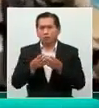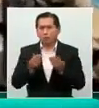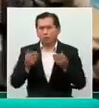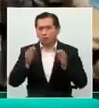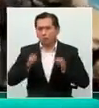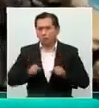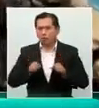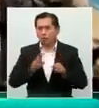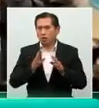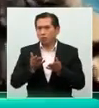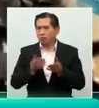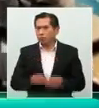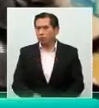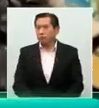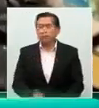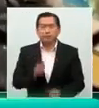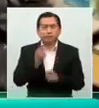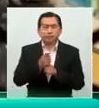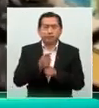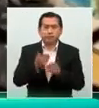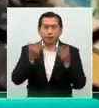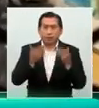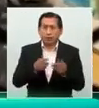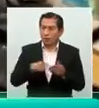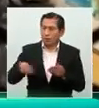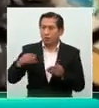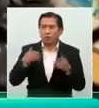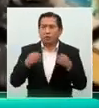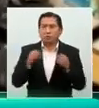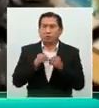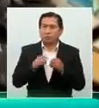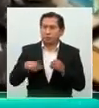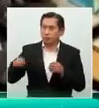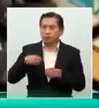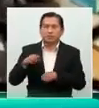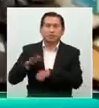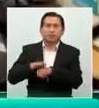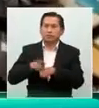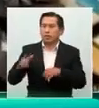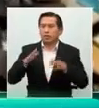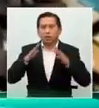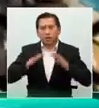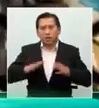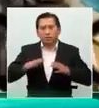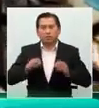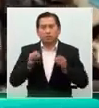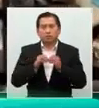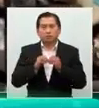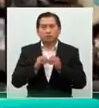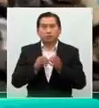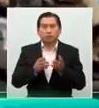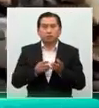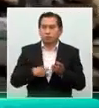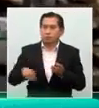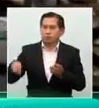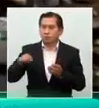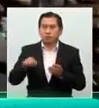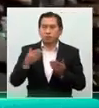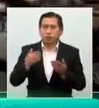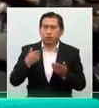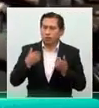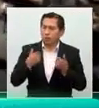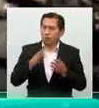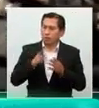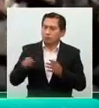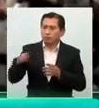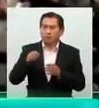gente. Exacto, por el momento está llamado a la calma, y es de ese modo que también lo están entendiendo las